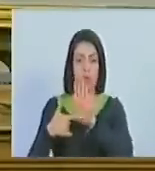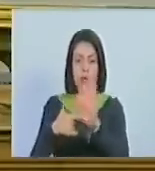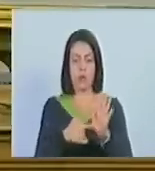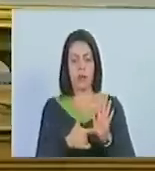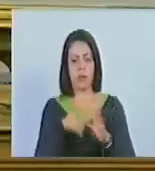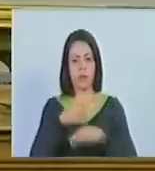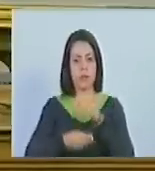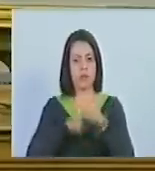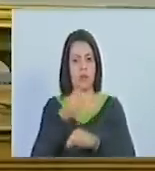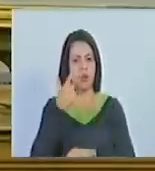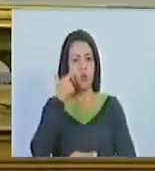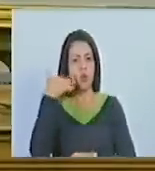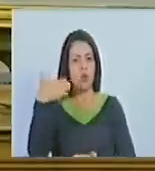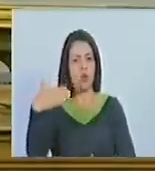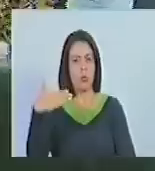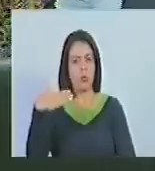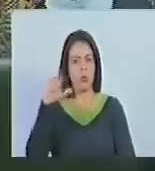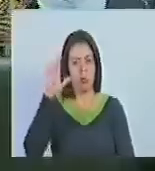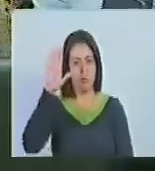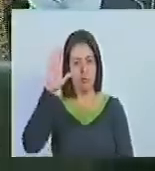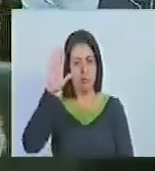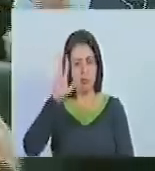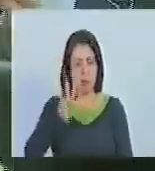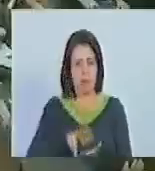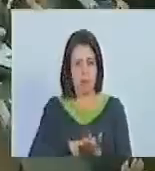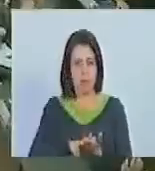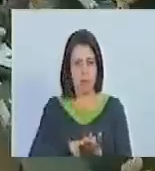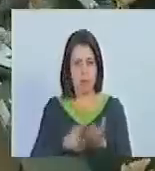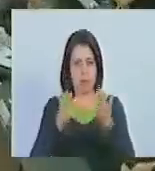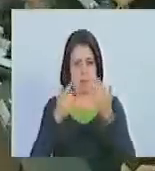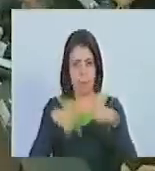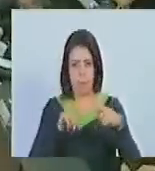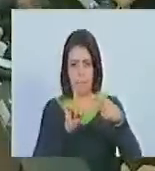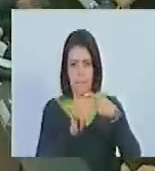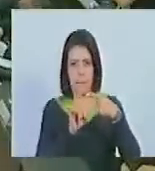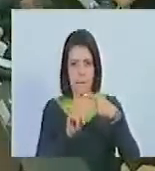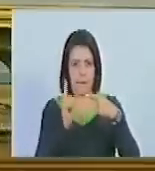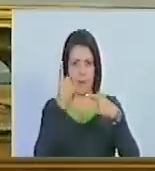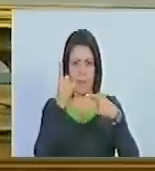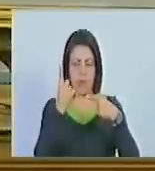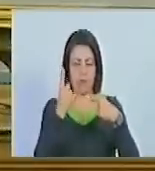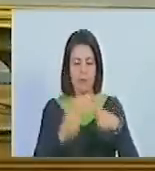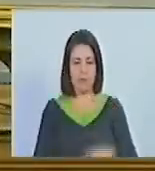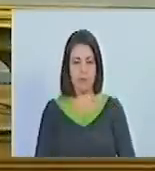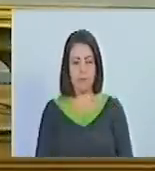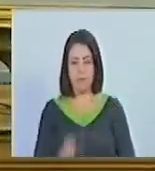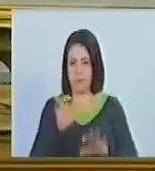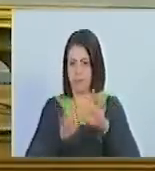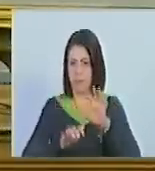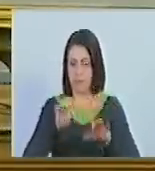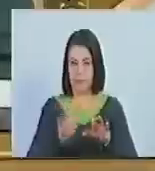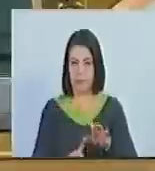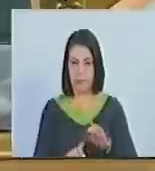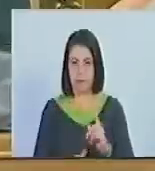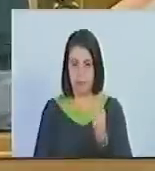si no se manifestaron con la ciudad de costumbre, queda aprobado. Primer punto del orden del día, ciudadana secretaria.